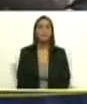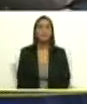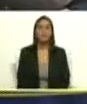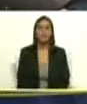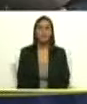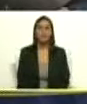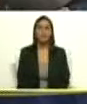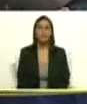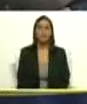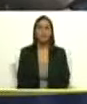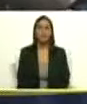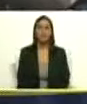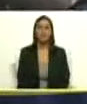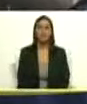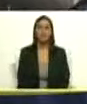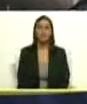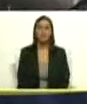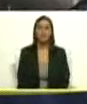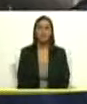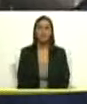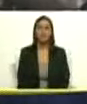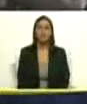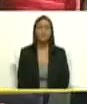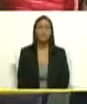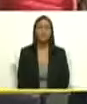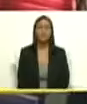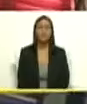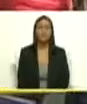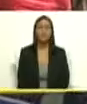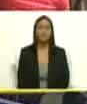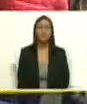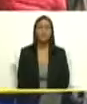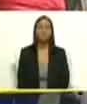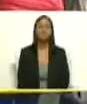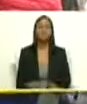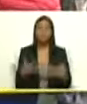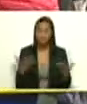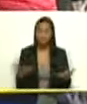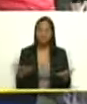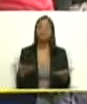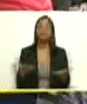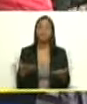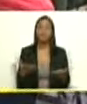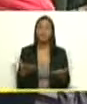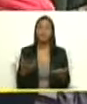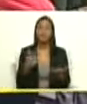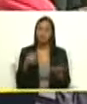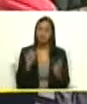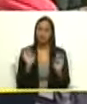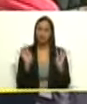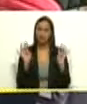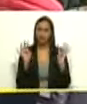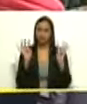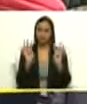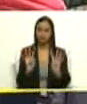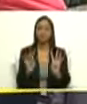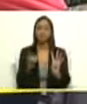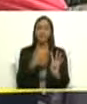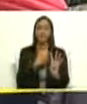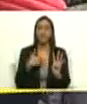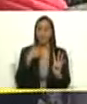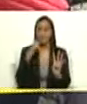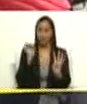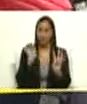Venezuela el mandatario también ha resaltado la necesidad de resolver los requerimientos de todos los ciudadanos y reitera que es la única